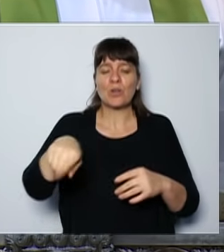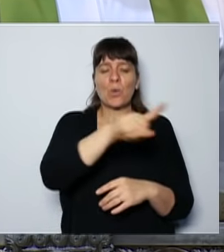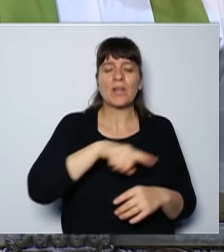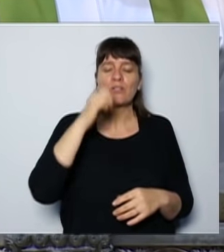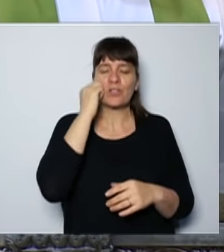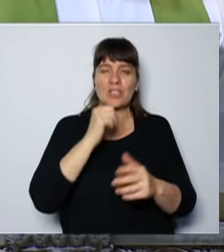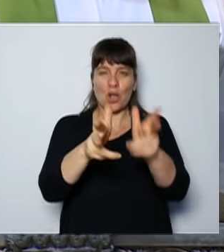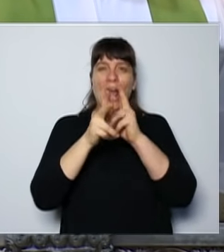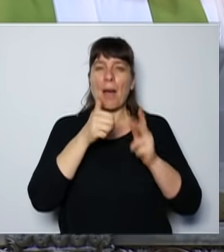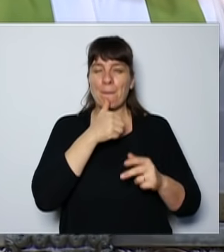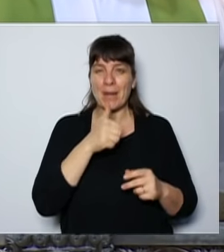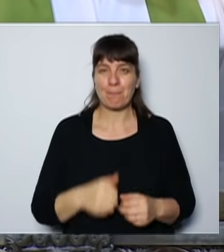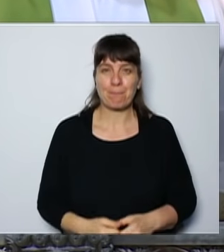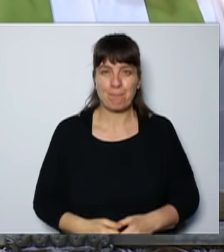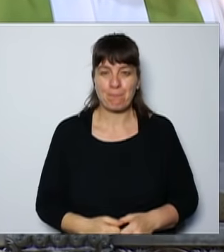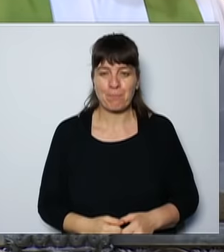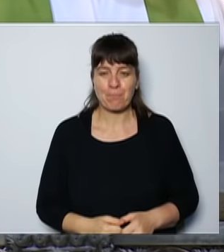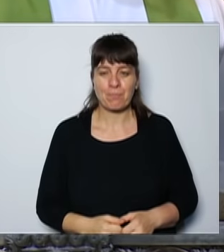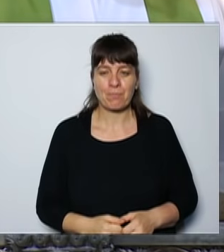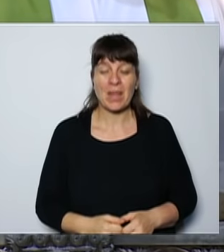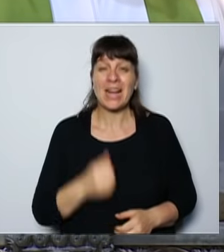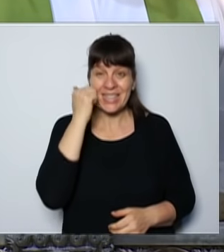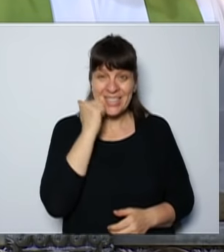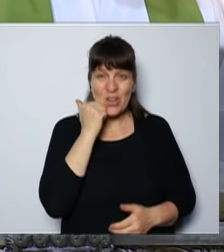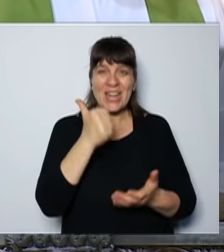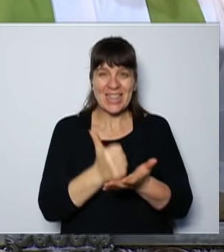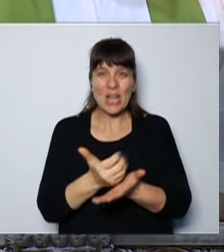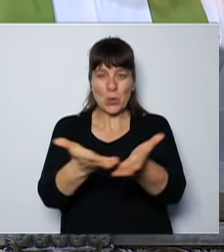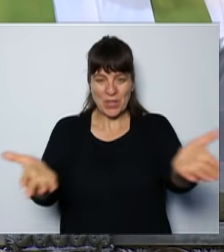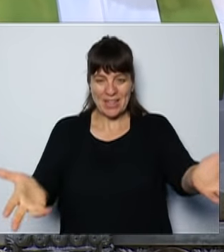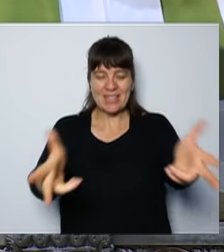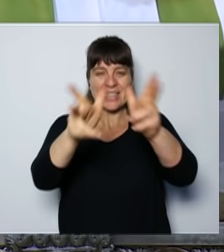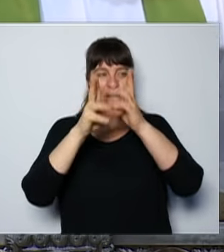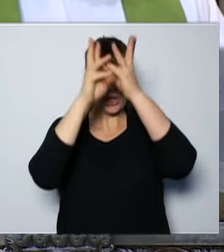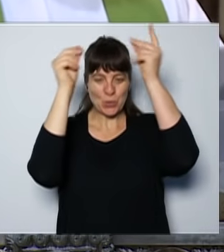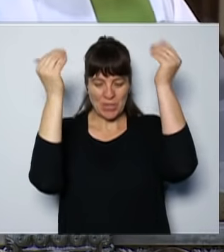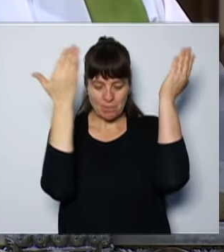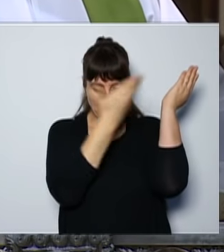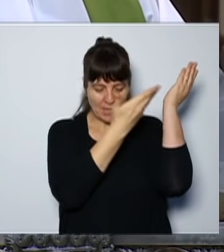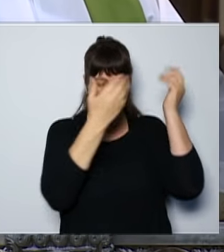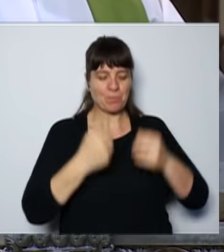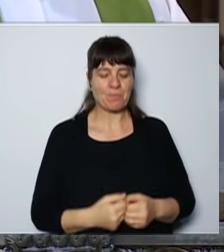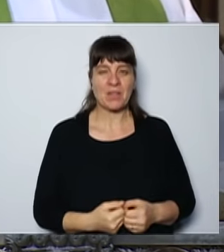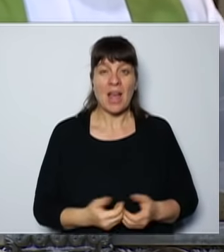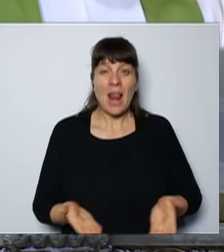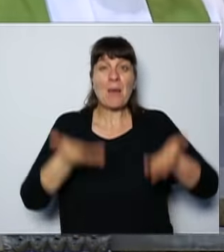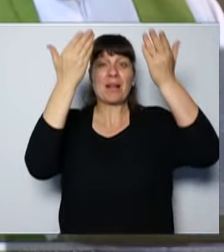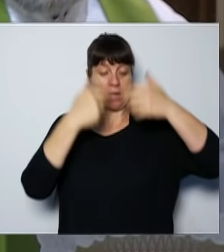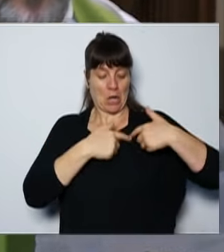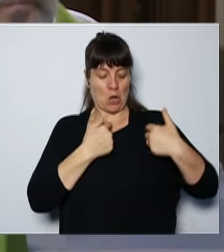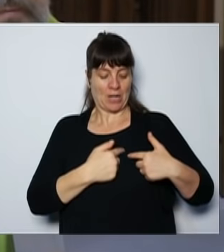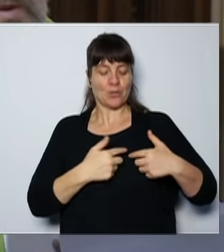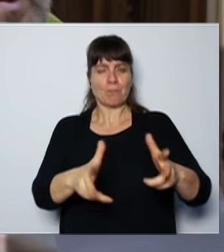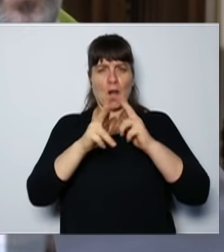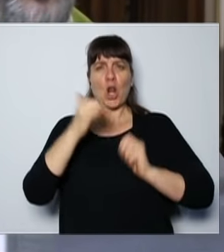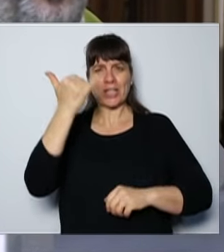Jesucristo nuestro Señor. Amén. El Señor esté con ustedes. Y con tu espíritu. Levantemos